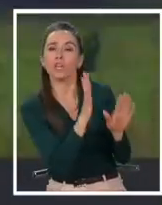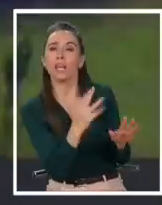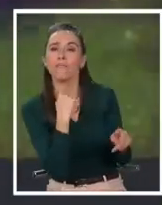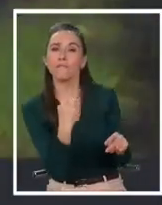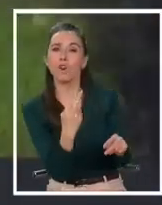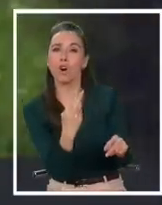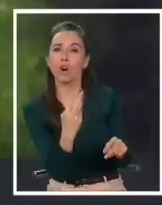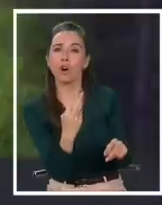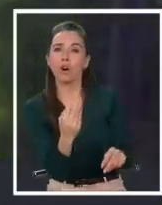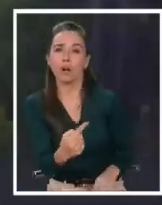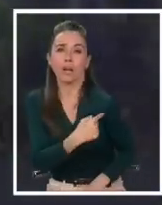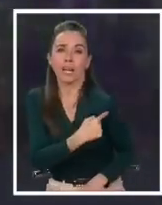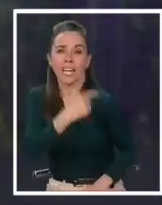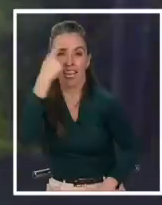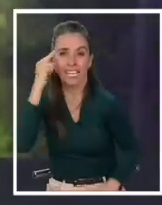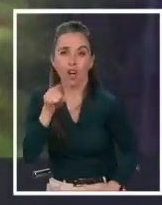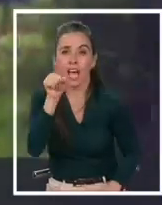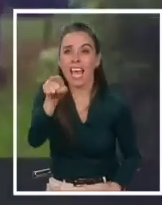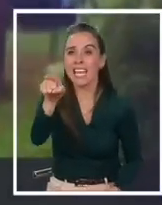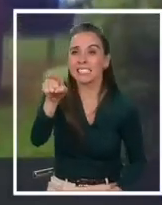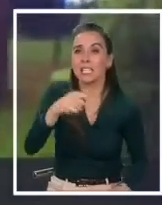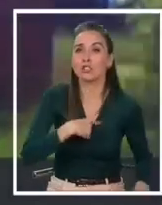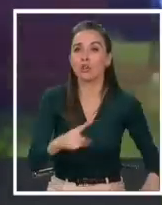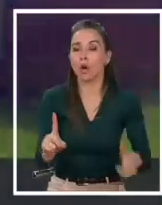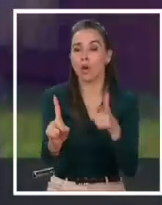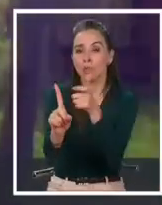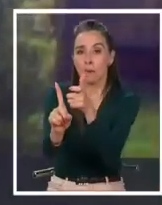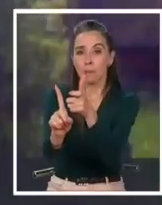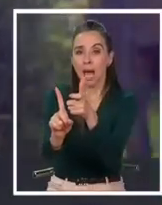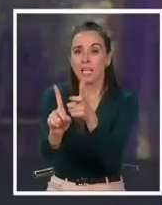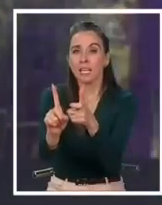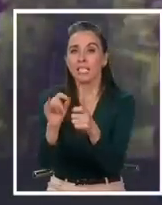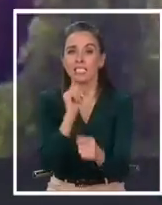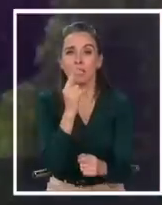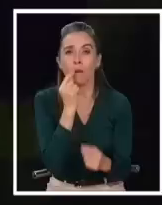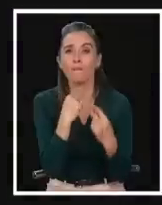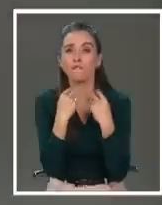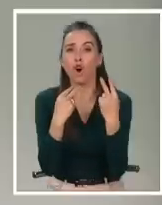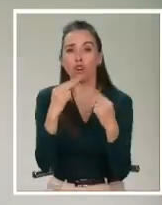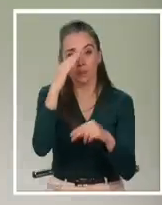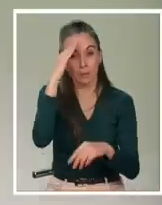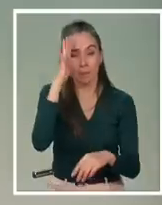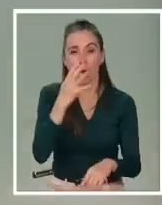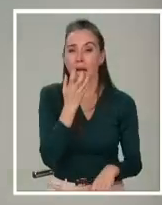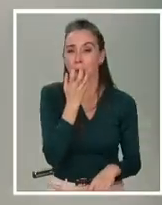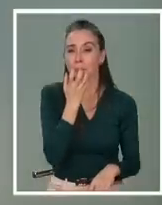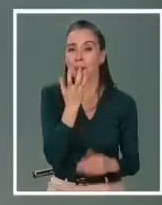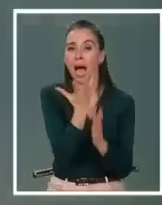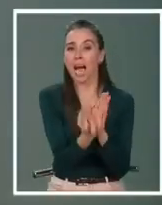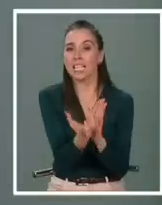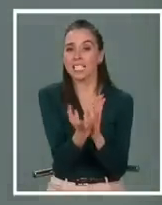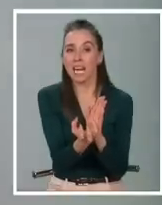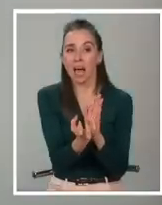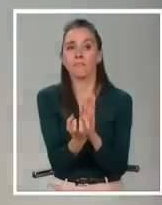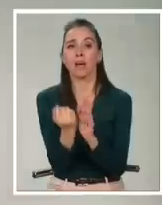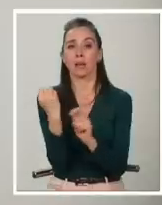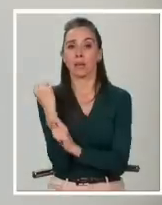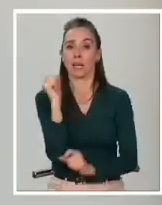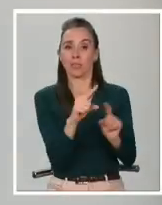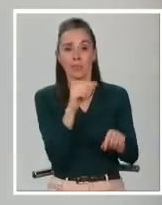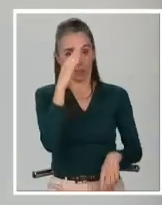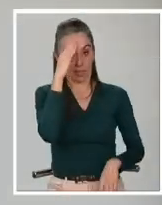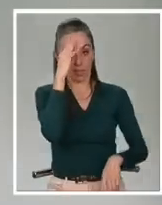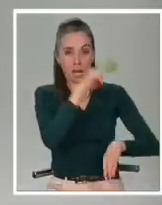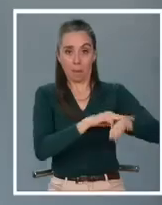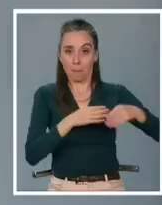que haría en un hombro. Ya, ese fue. Yo le disparé, cayó el culo. ¿Sí? Este viernes fue el turno de la defensa de los